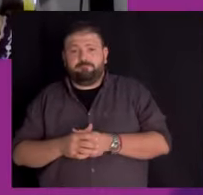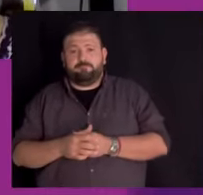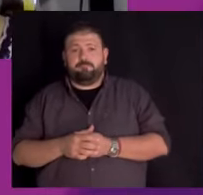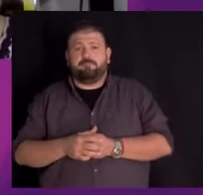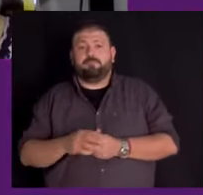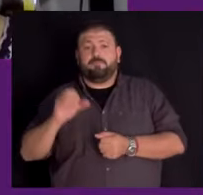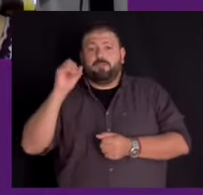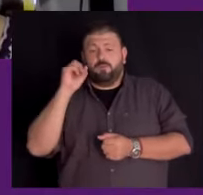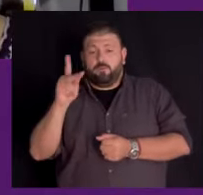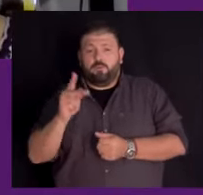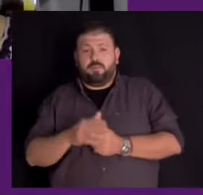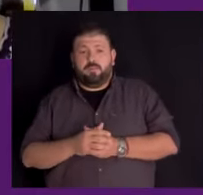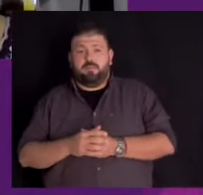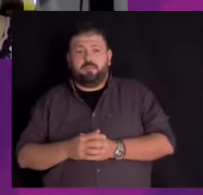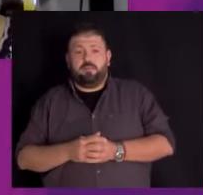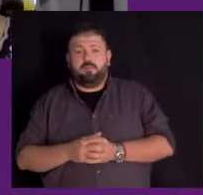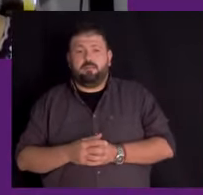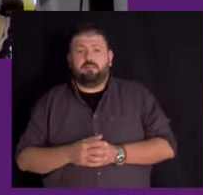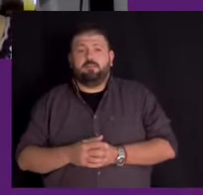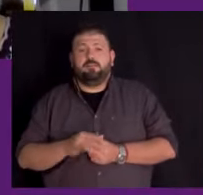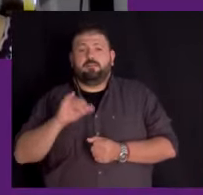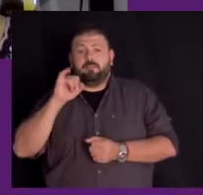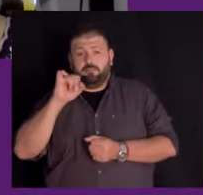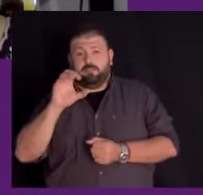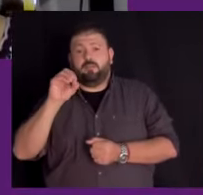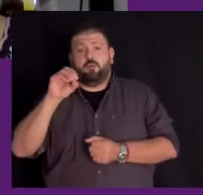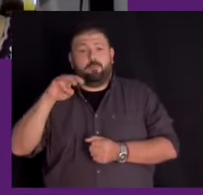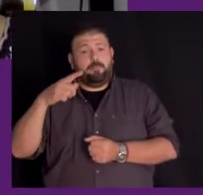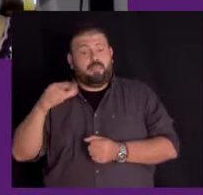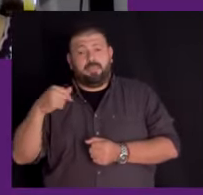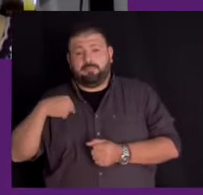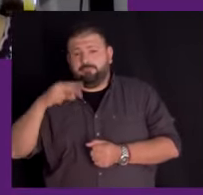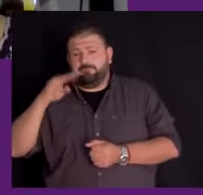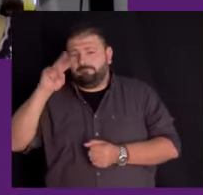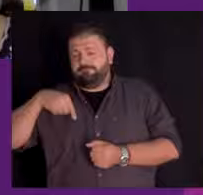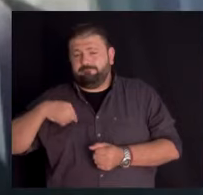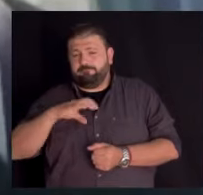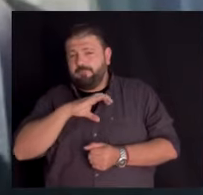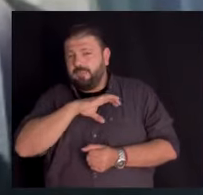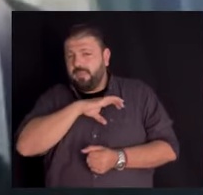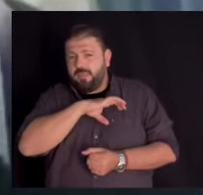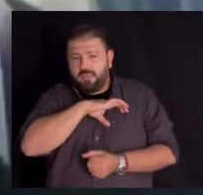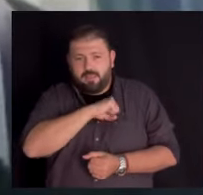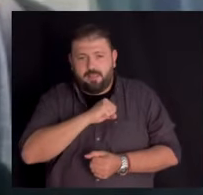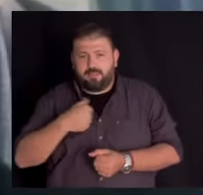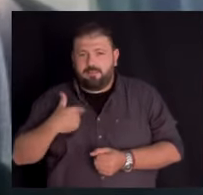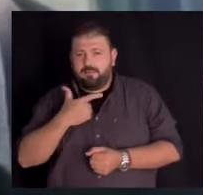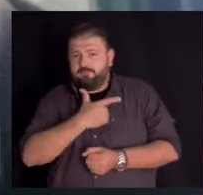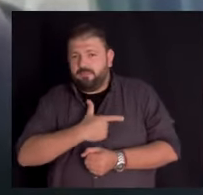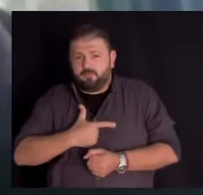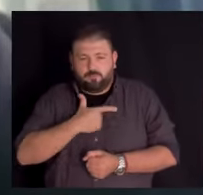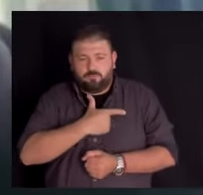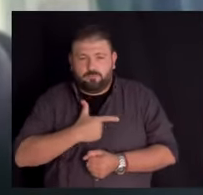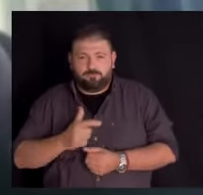Ok. Bueno, los omegas a mí me encanta. En la medicina